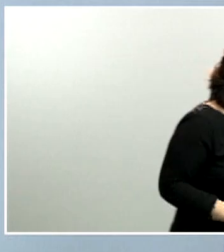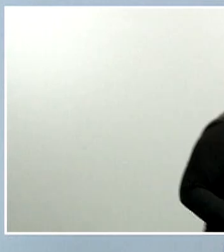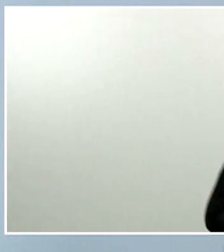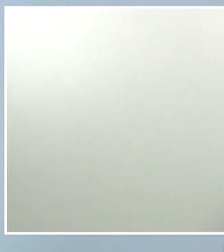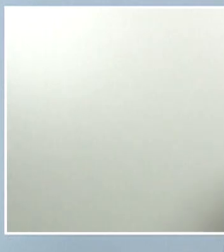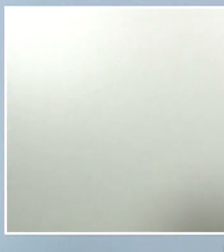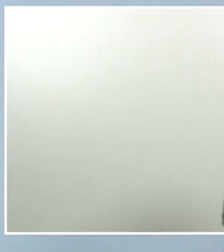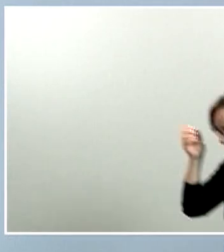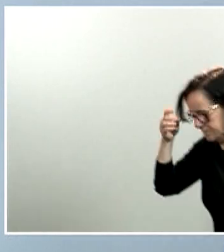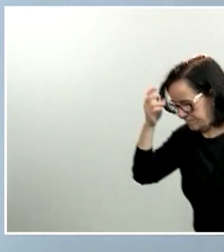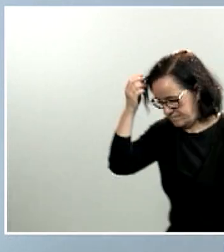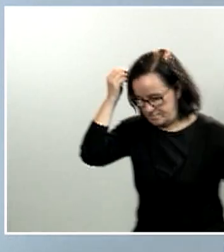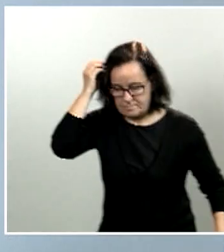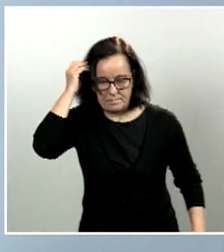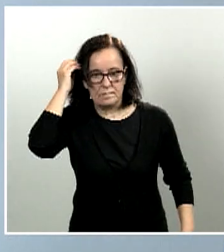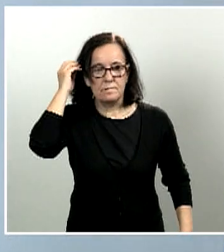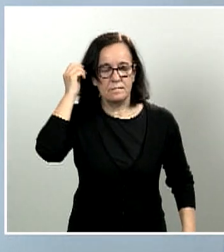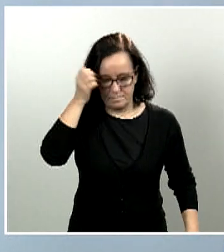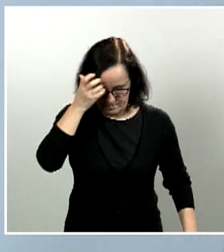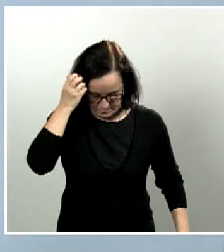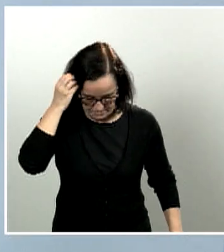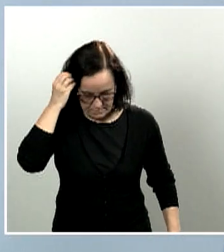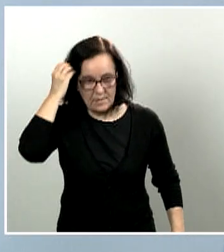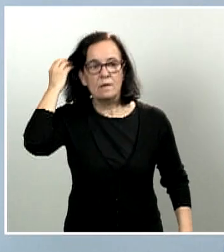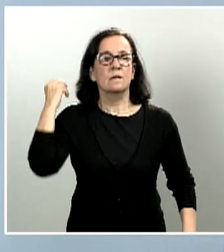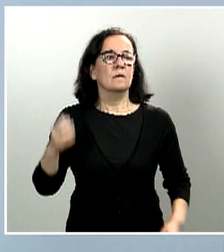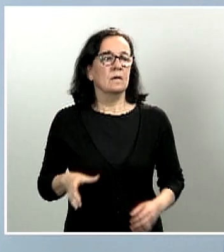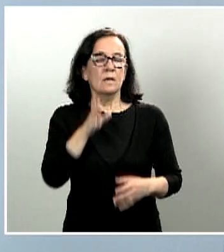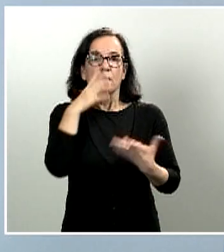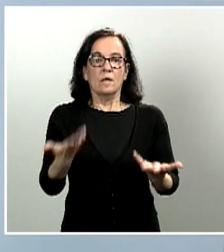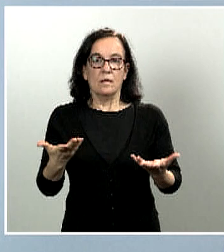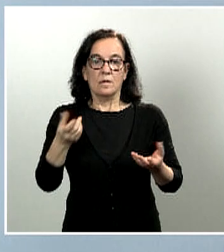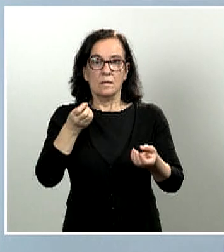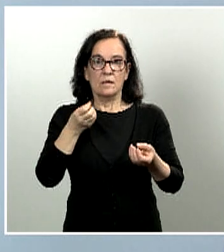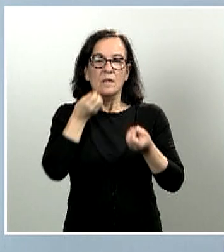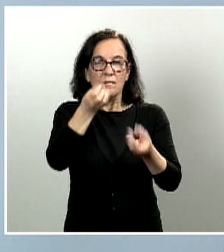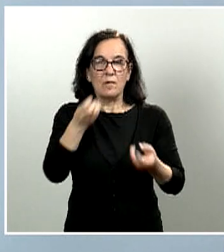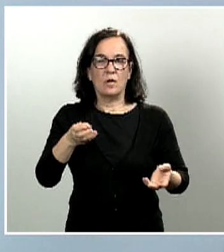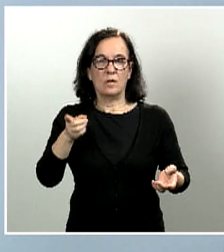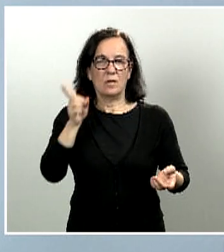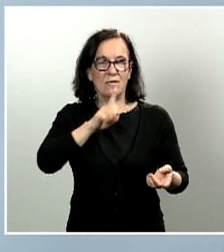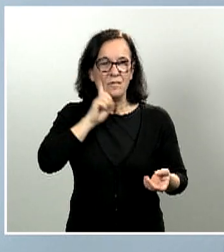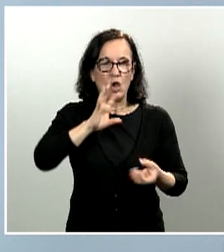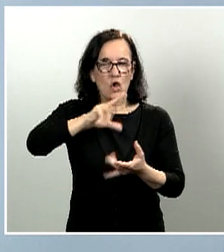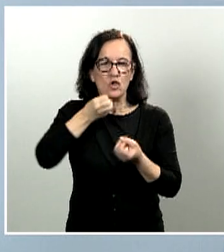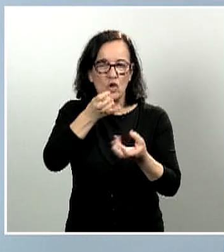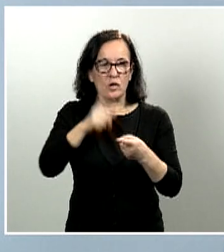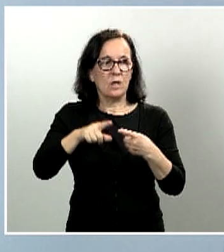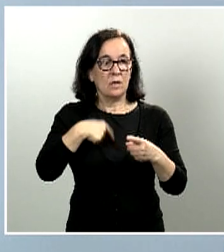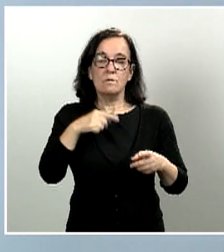Sobre bulos y desinformación, déjenme que les diga que estamos hablando de un asunto muy